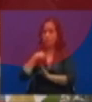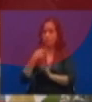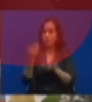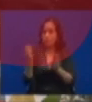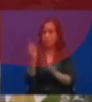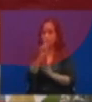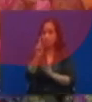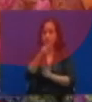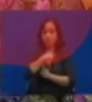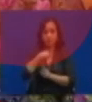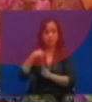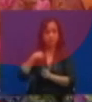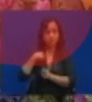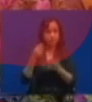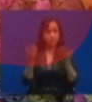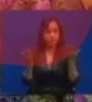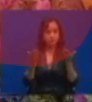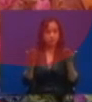end